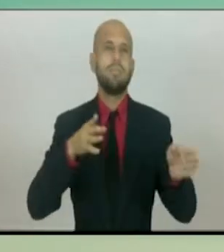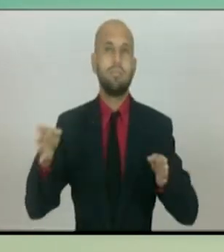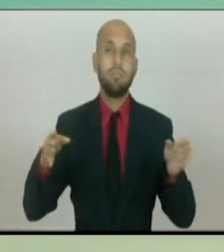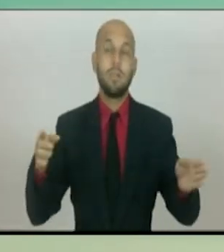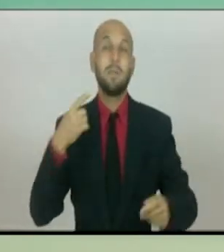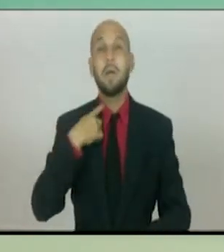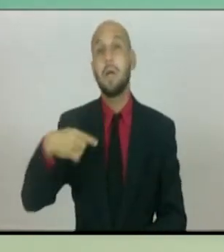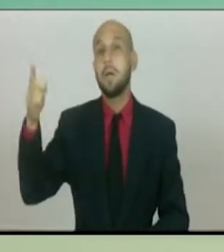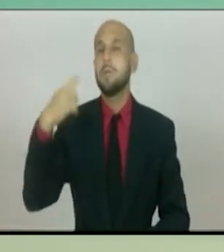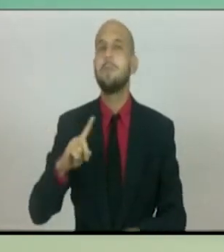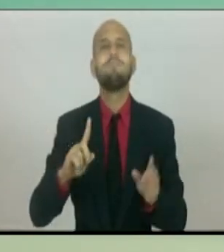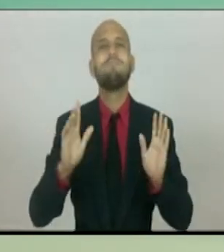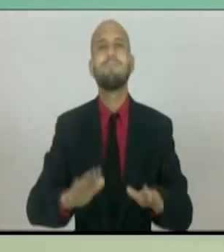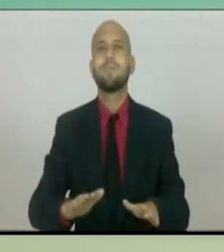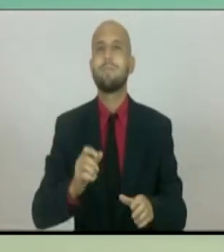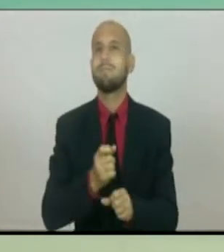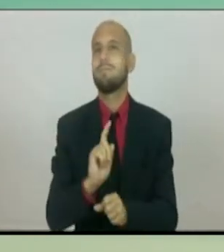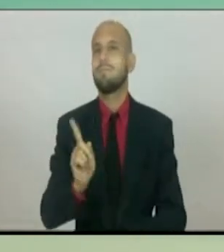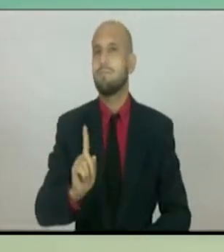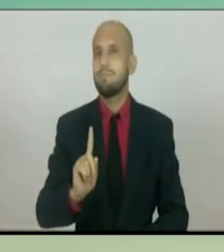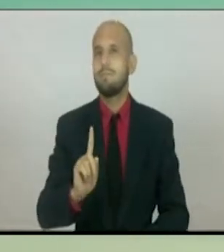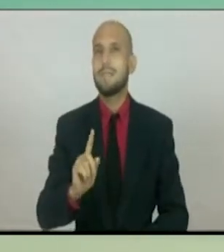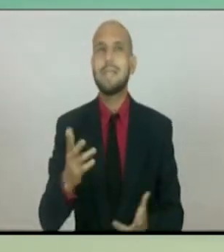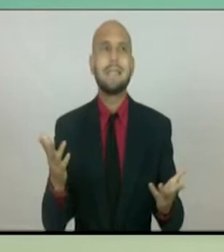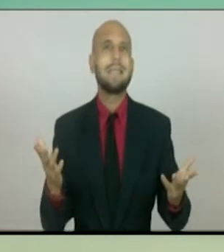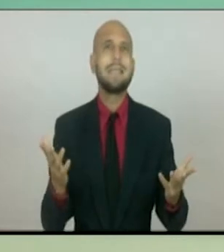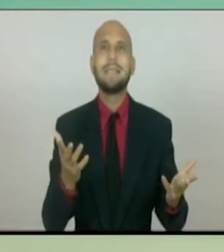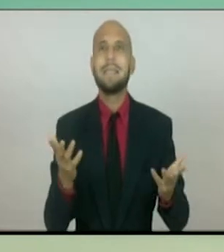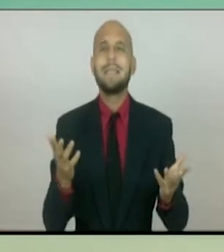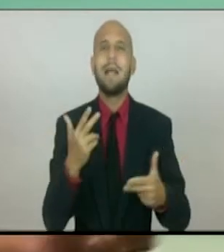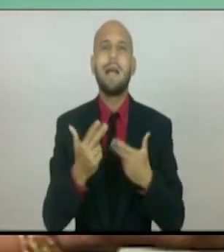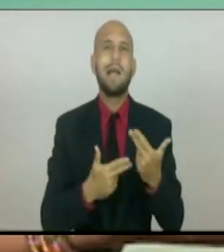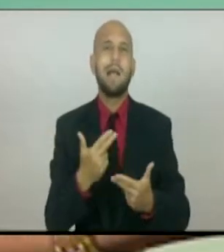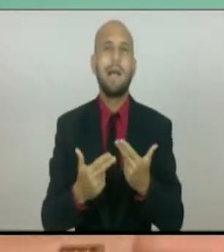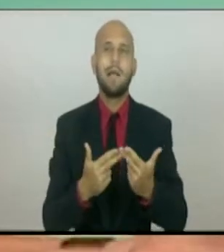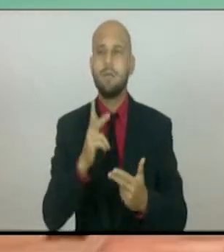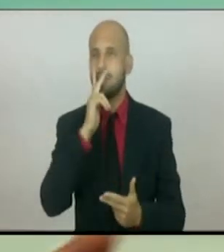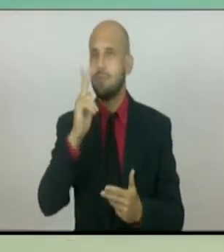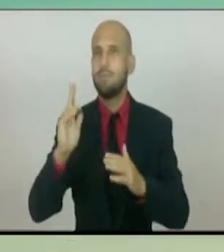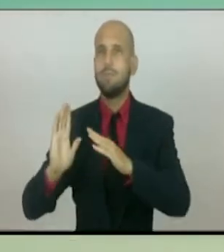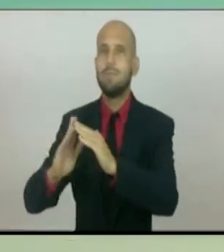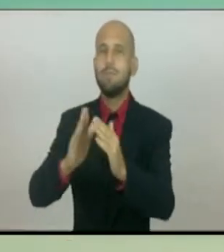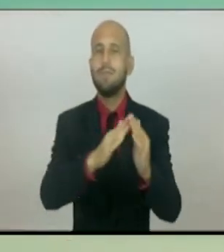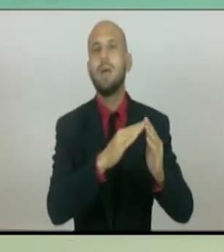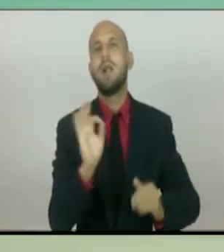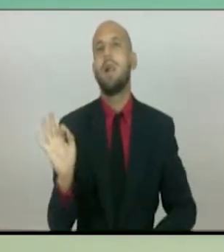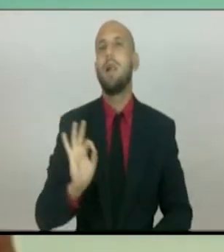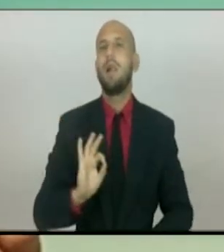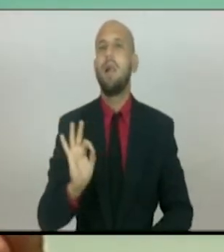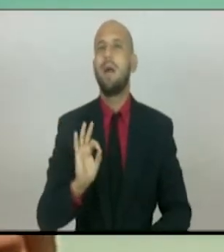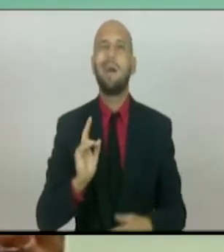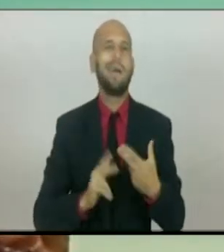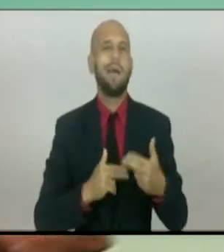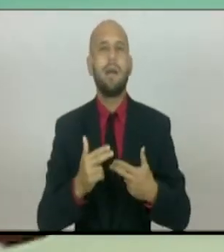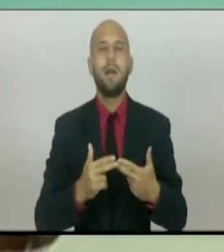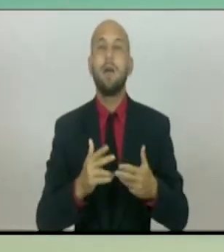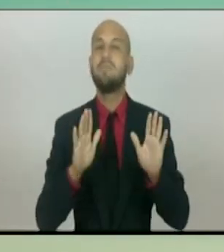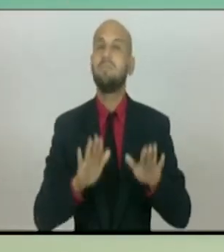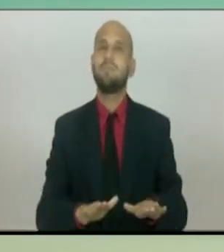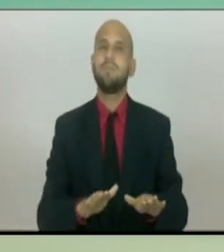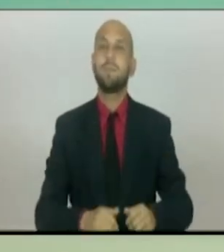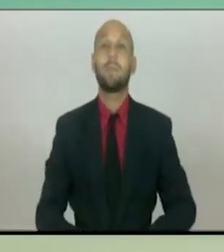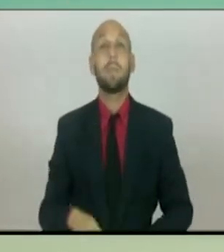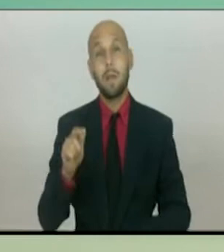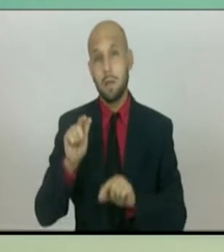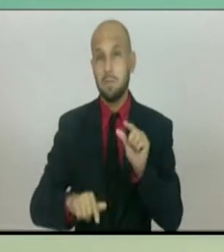no hicieron el tratamiento focal y tuvimos que disminuir esta acción en las viviendas. Entonces, bueno, imagínense, la indisciplina